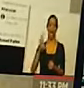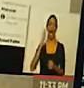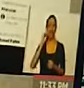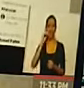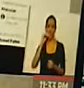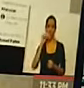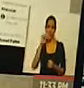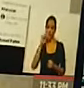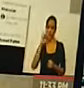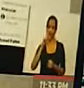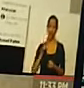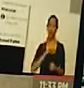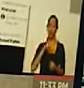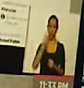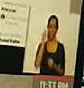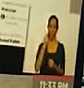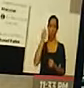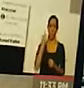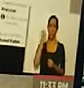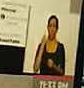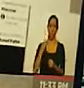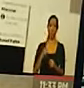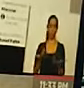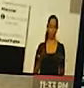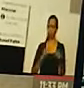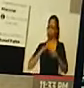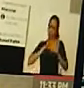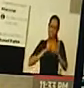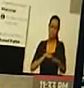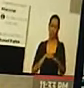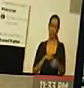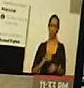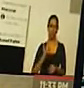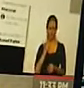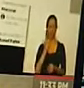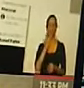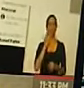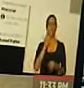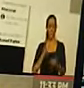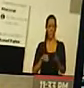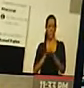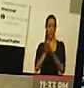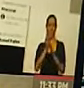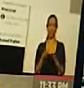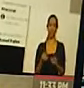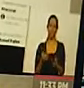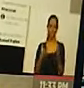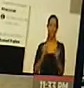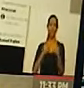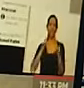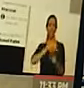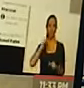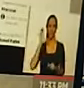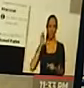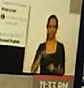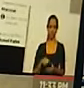con nuestros diputados y cuente con nosotros. Valiente y para adelante, ¿ok? Vamos a lograr la libertad de nuestro país.